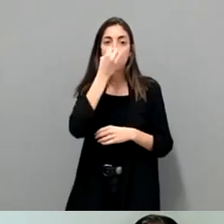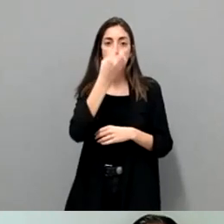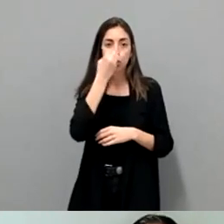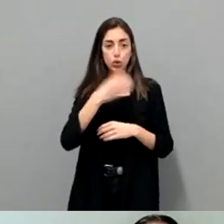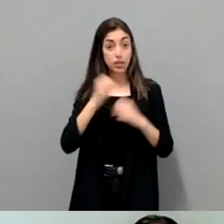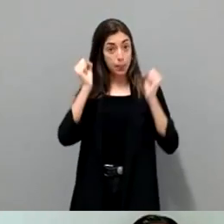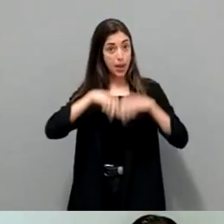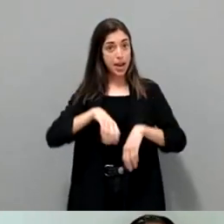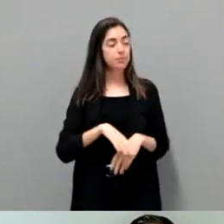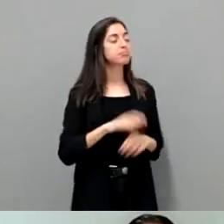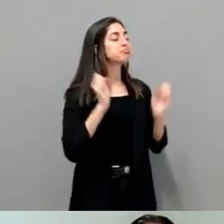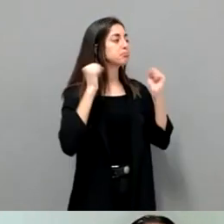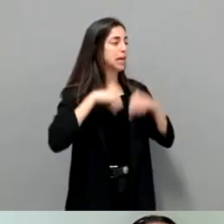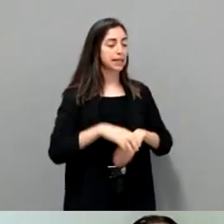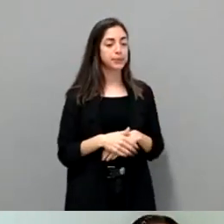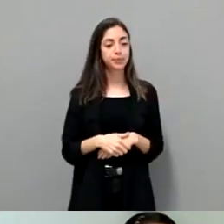Vale.